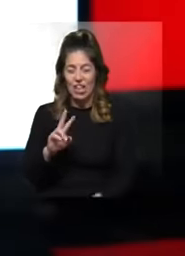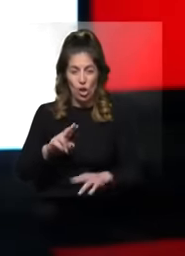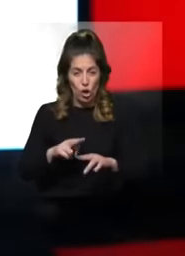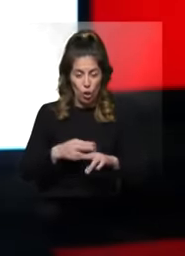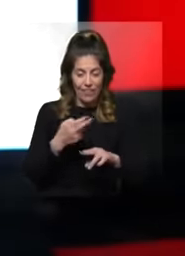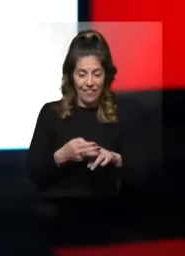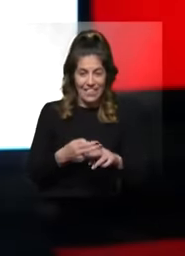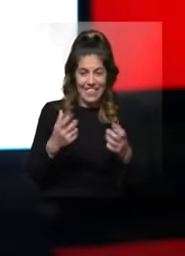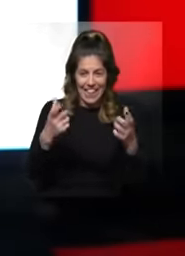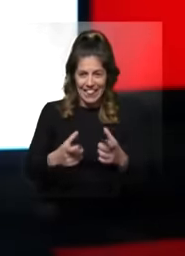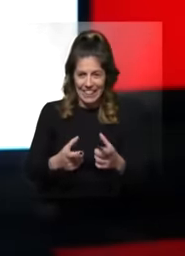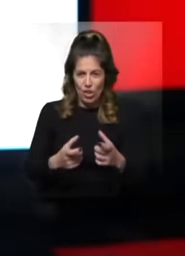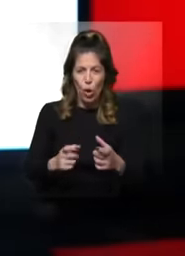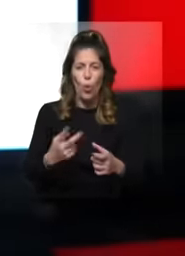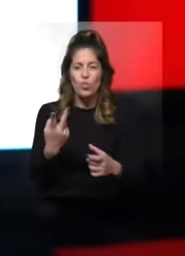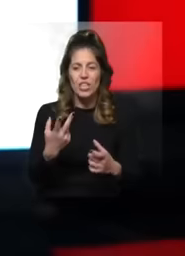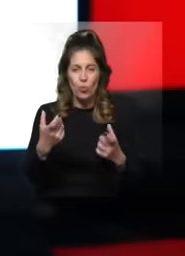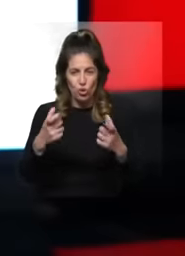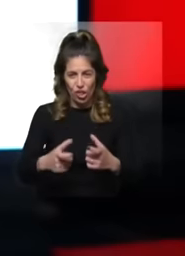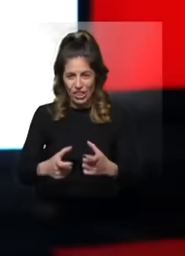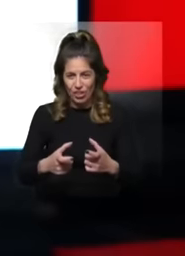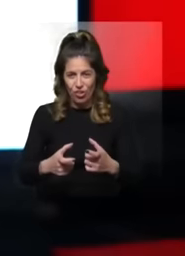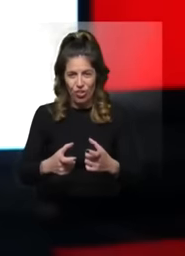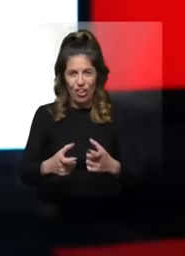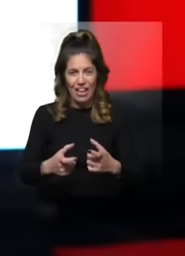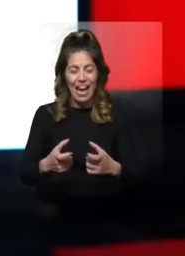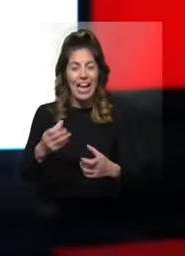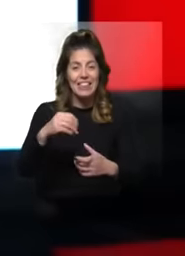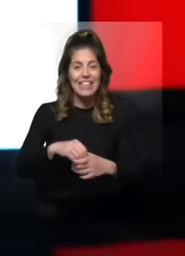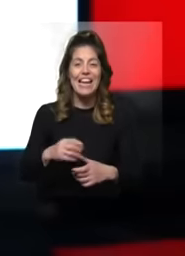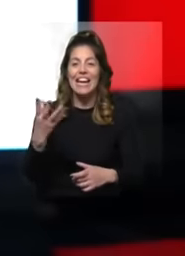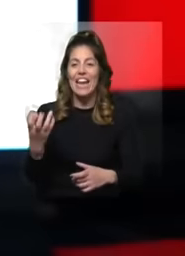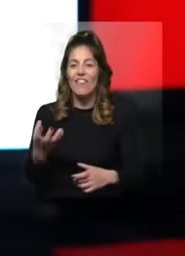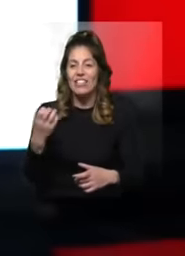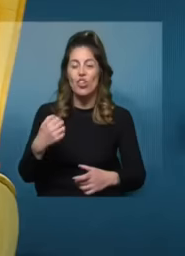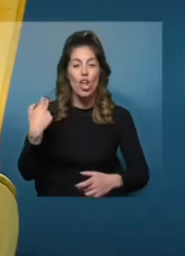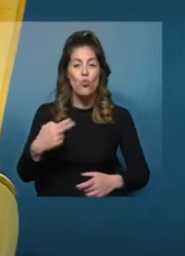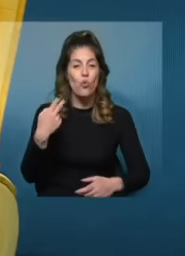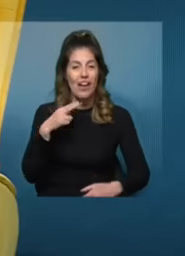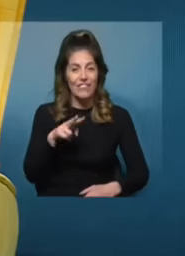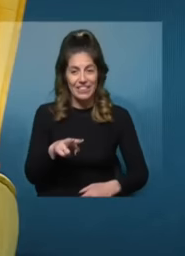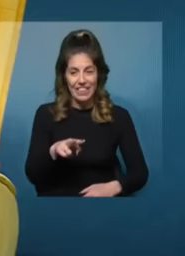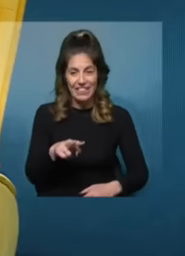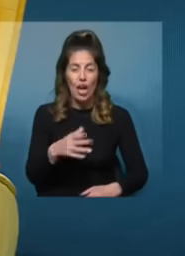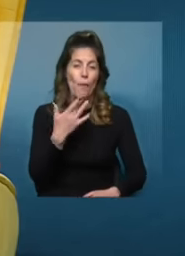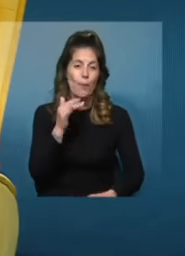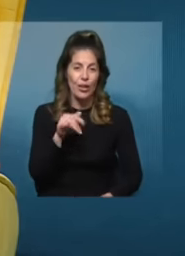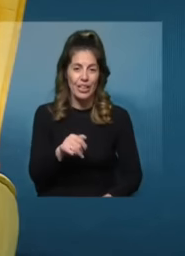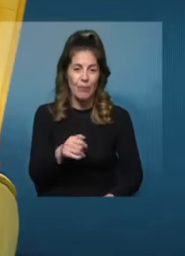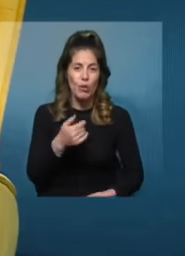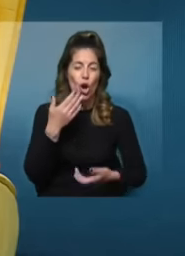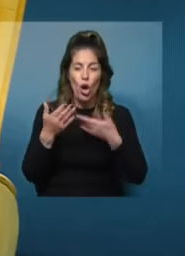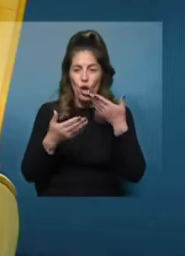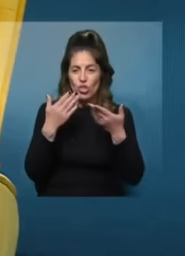Musicación, pusieron un segundo disco donde hay grabaciones inéditas nuestras. Por ejemplo, en los conciertos